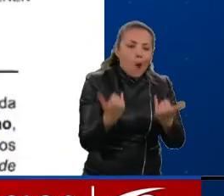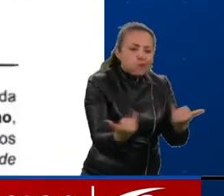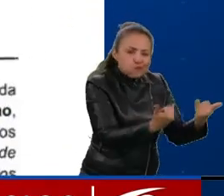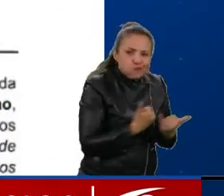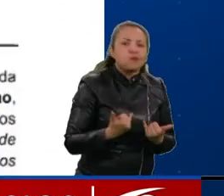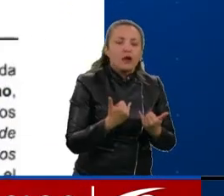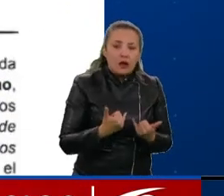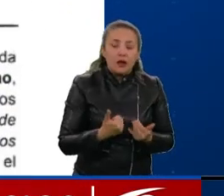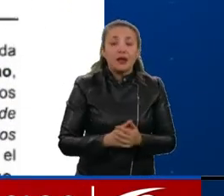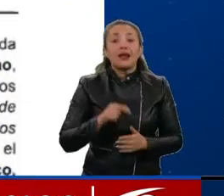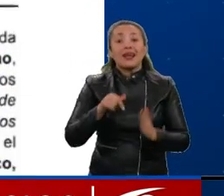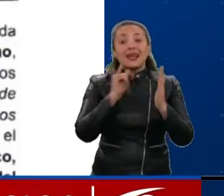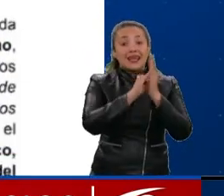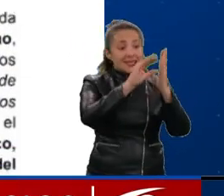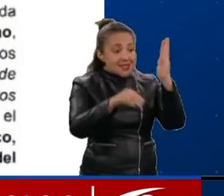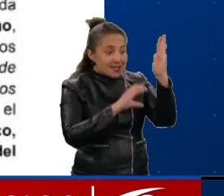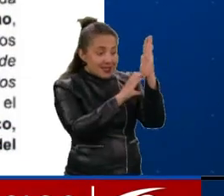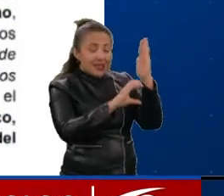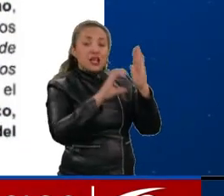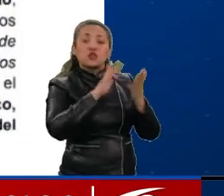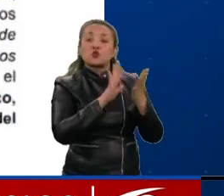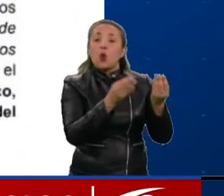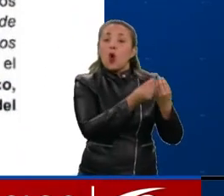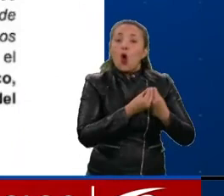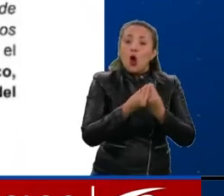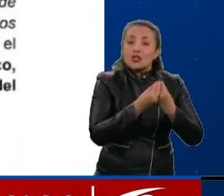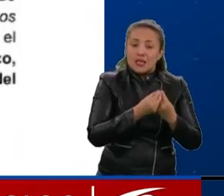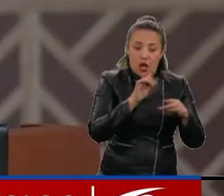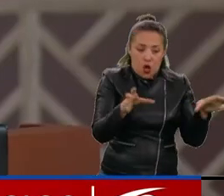esta manera, la sección primera del Consejo de Estado será la